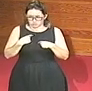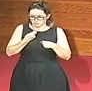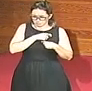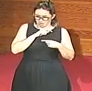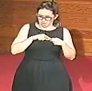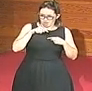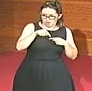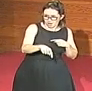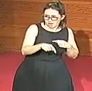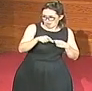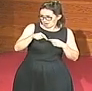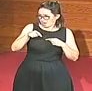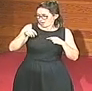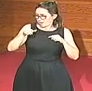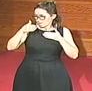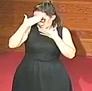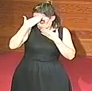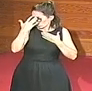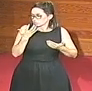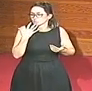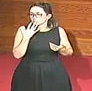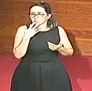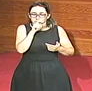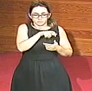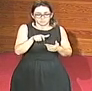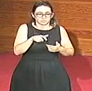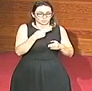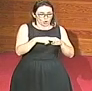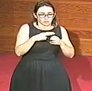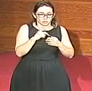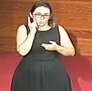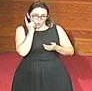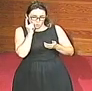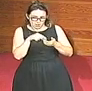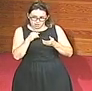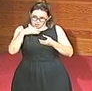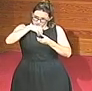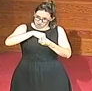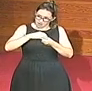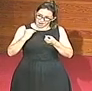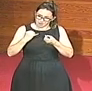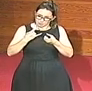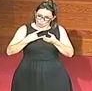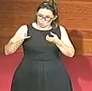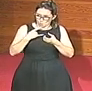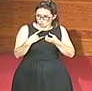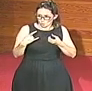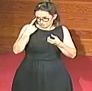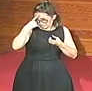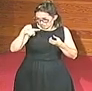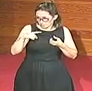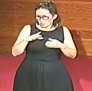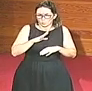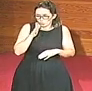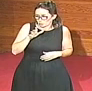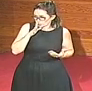ser que los móviles de la gente, de los políticos en España estén pinchados. ¿A cuento de qué? ¿No? De que la